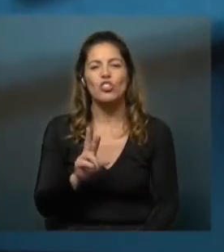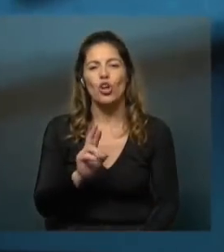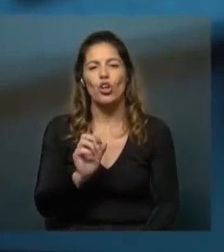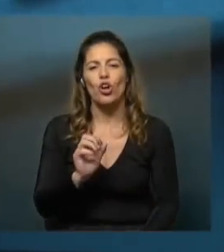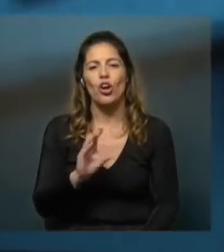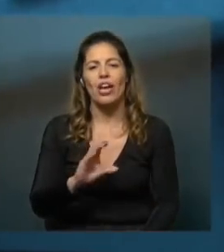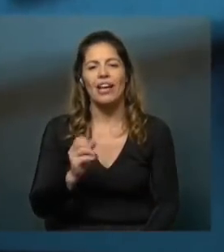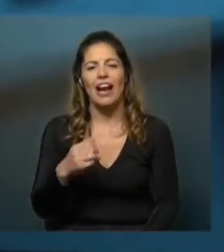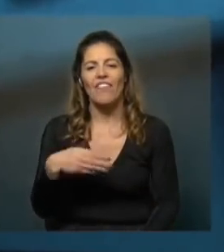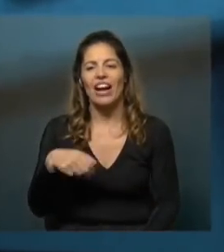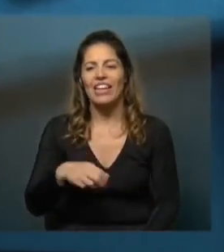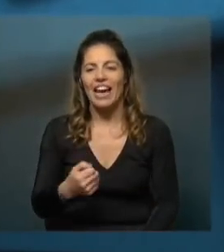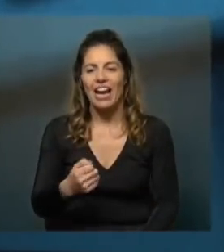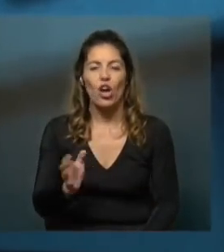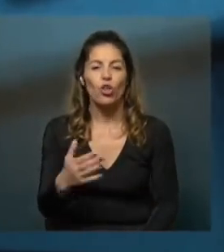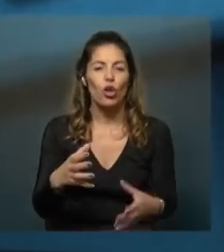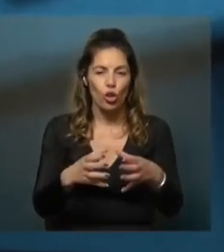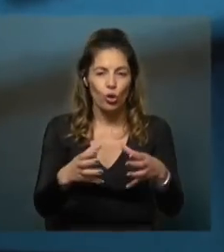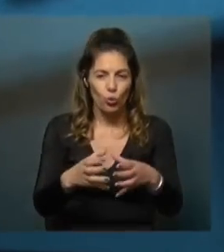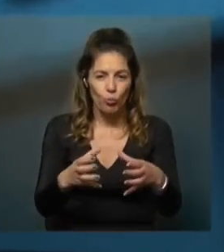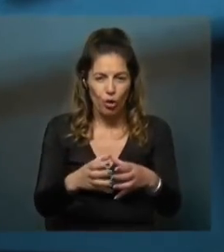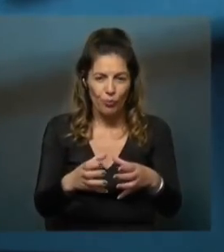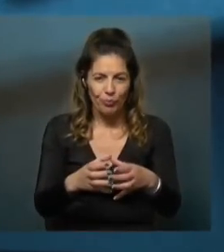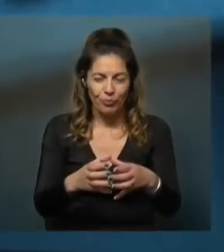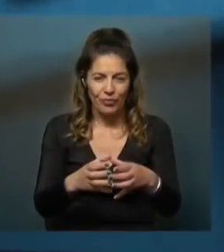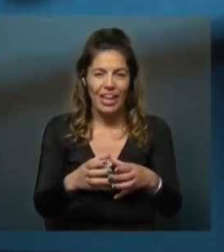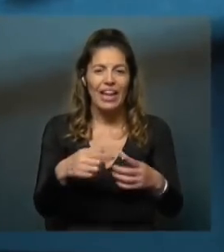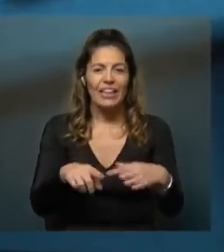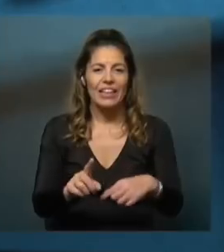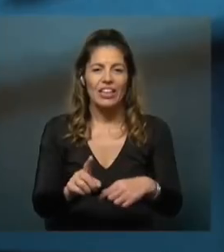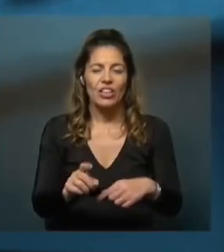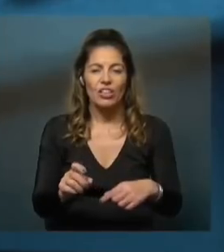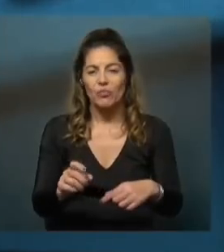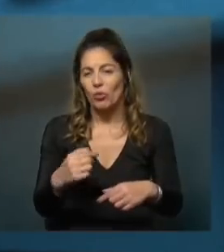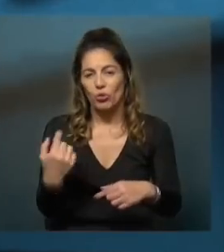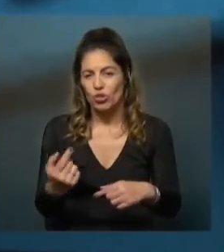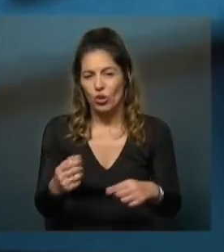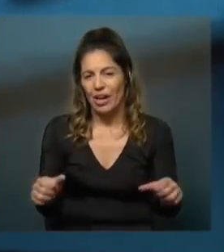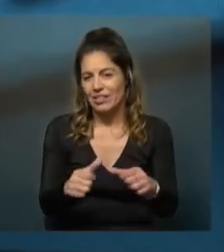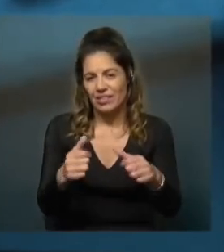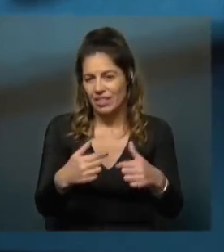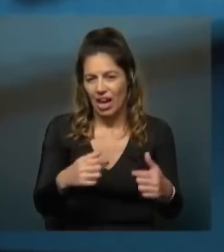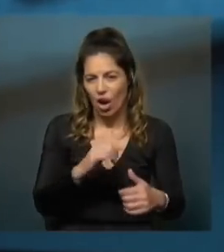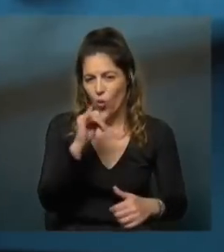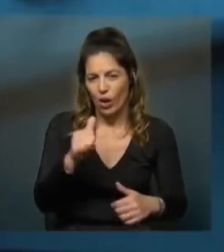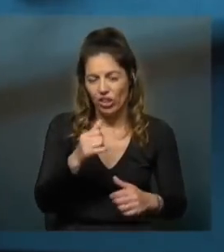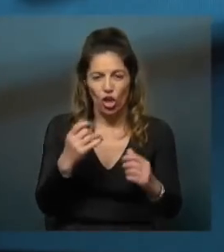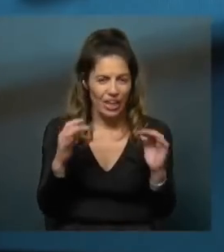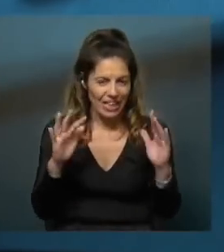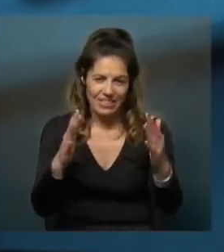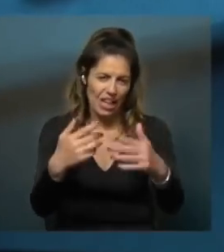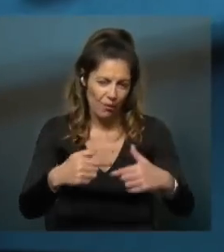de la asociación cristiana de jóvenes con Washington sasis asaltoncito Perico los cuentos de la selva qué sé yo